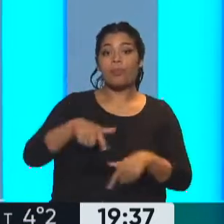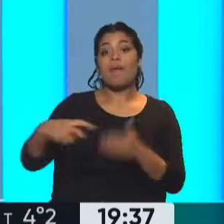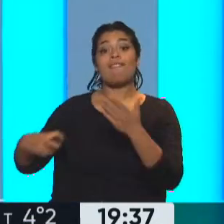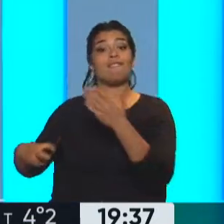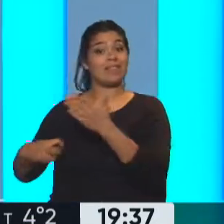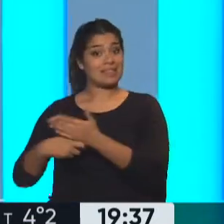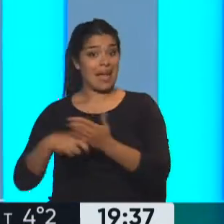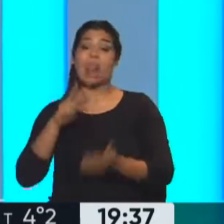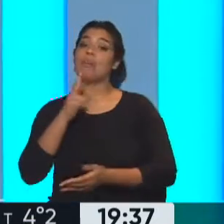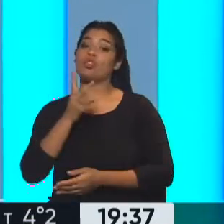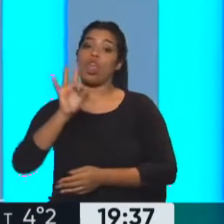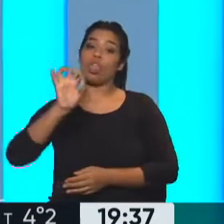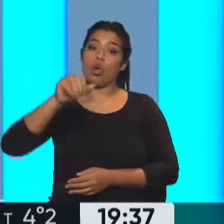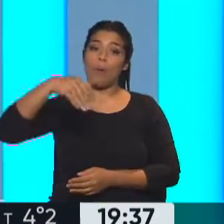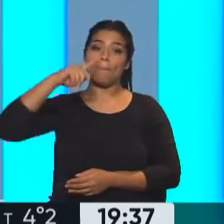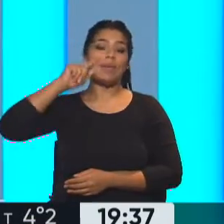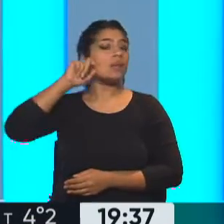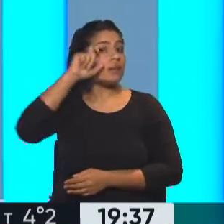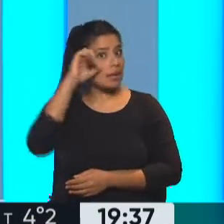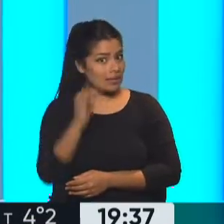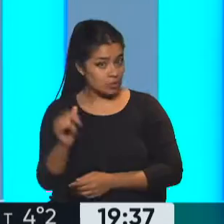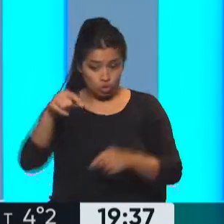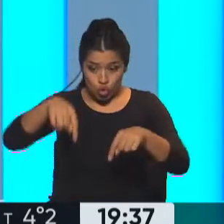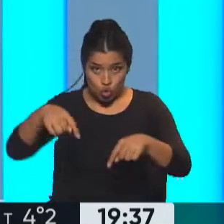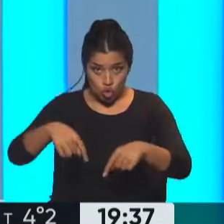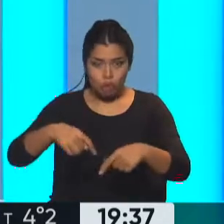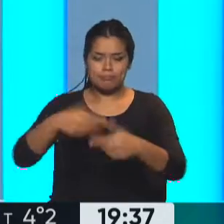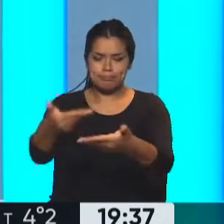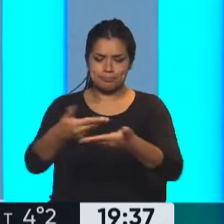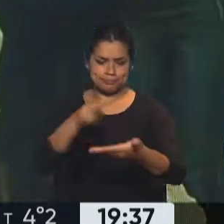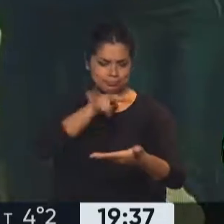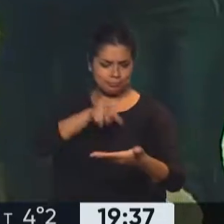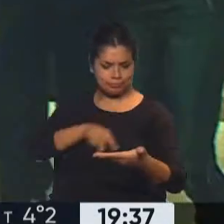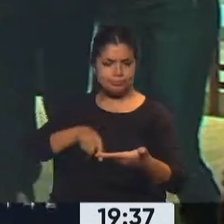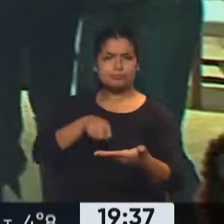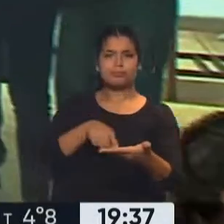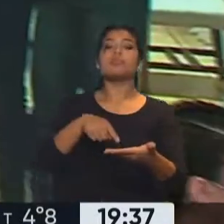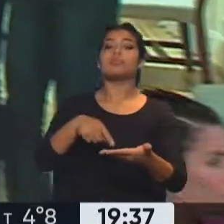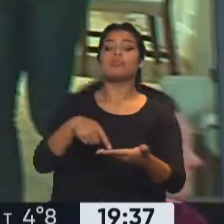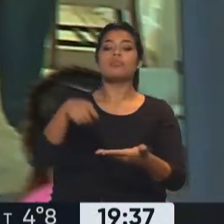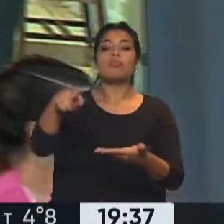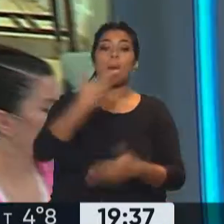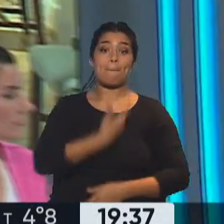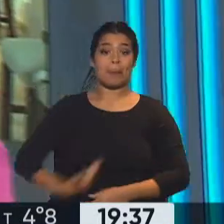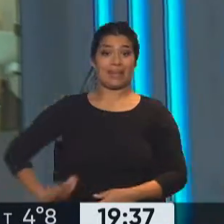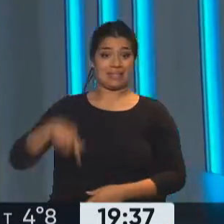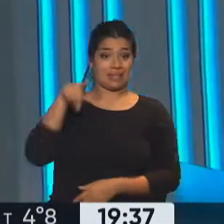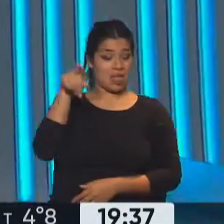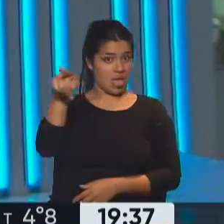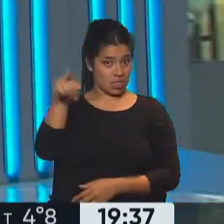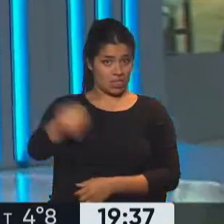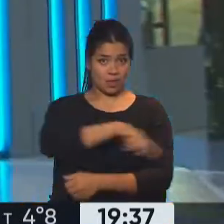el fiscal Domínguez, el fiscal aceptó hoy la oferta de conciliación que hicieron tanto el presidente Alberto